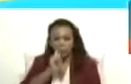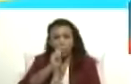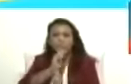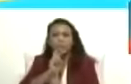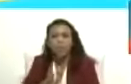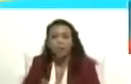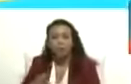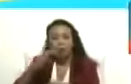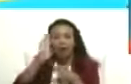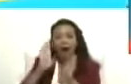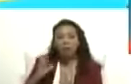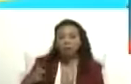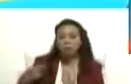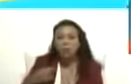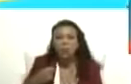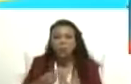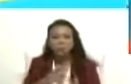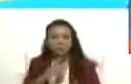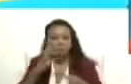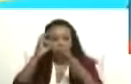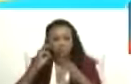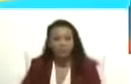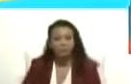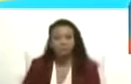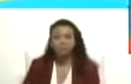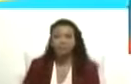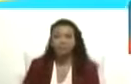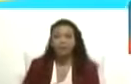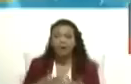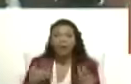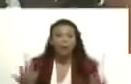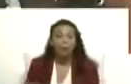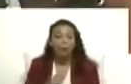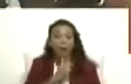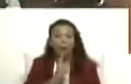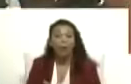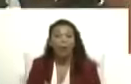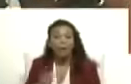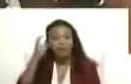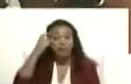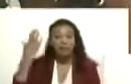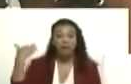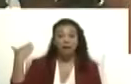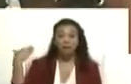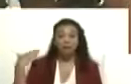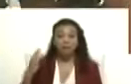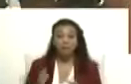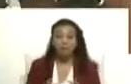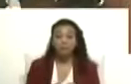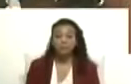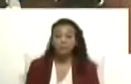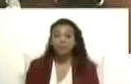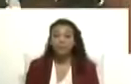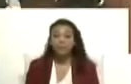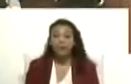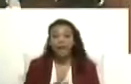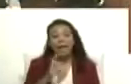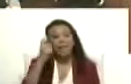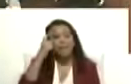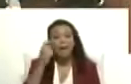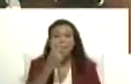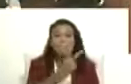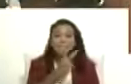oportunamente atendidas y oportunamente cobradas. Hace unos días, el día 23